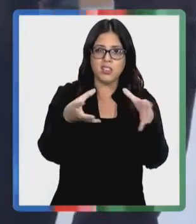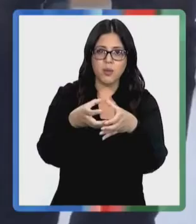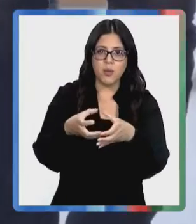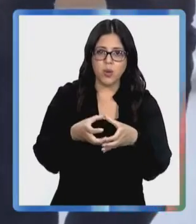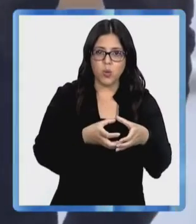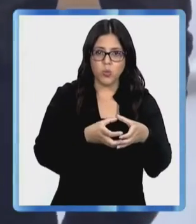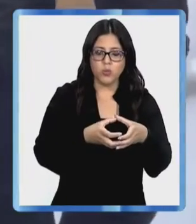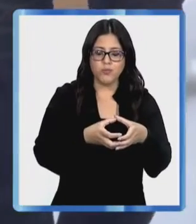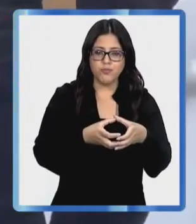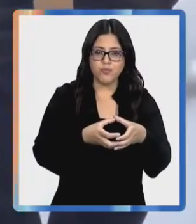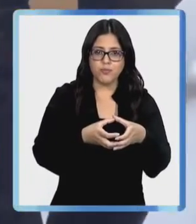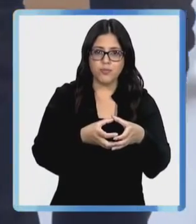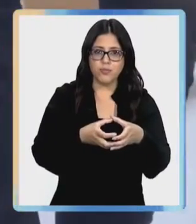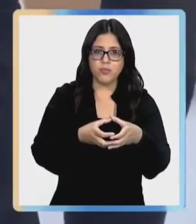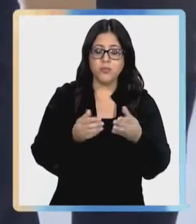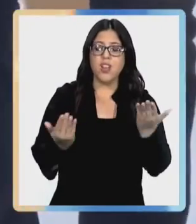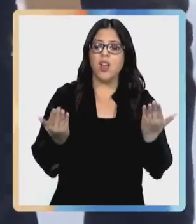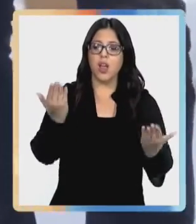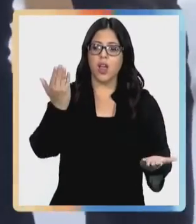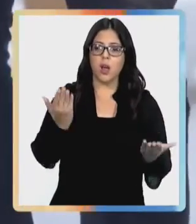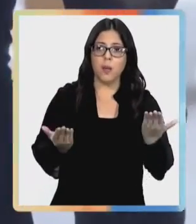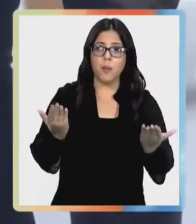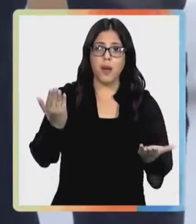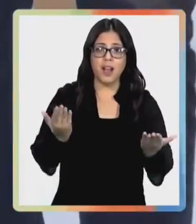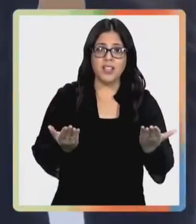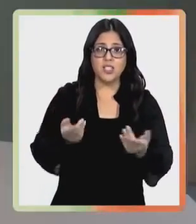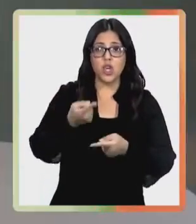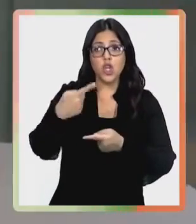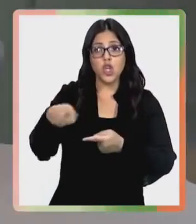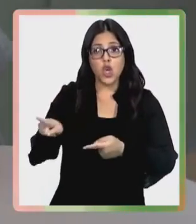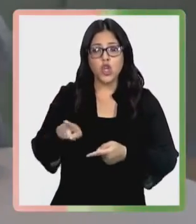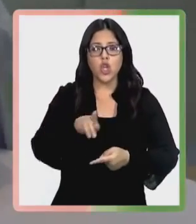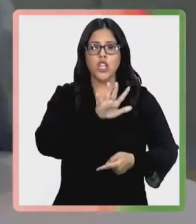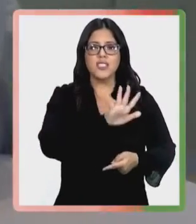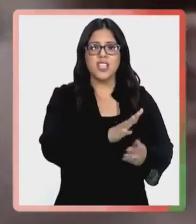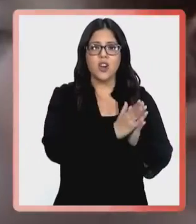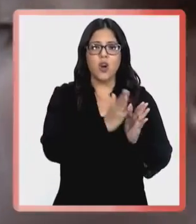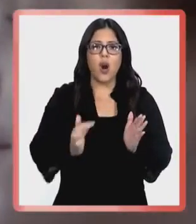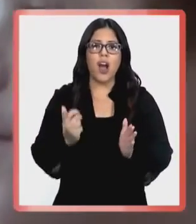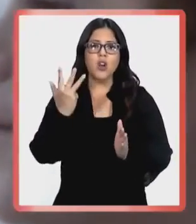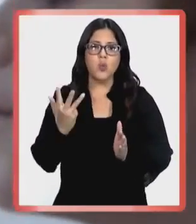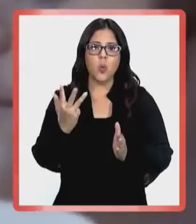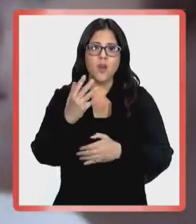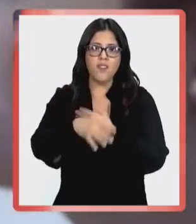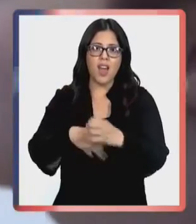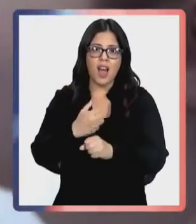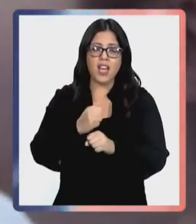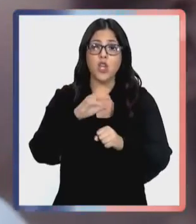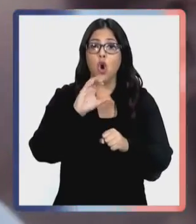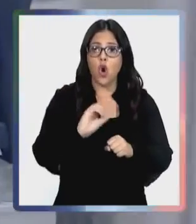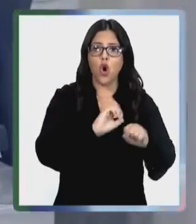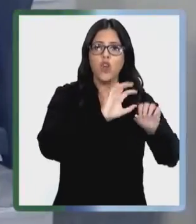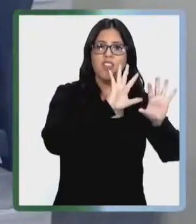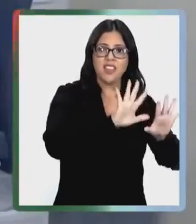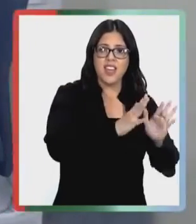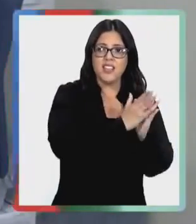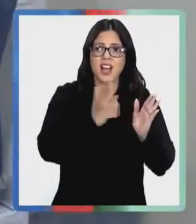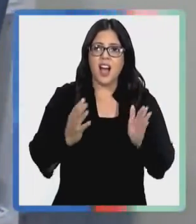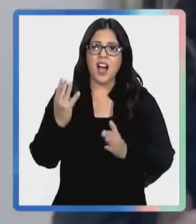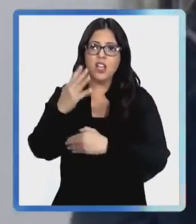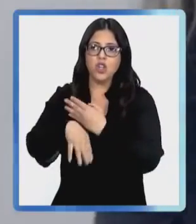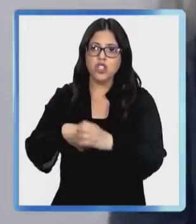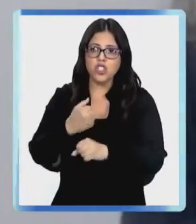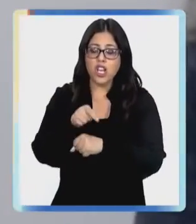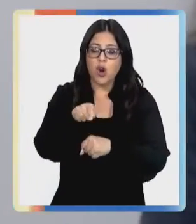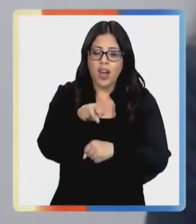grupo poblacional en comparación al siguiente grupo, que es de 5 a 9 años o de 10 a 14 años, que son ya los más grandes. Entonces,